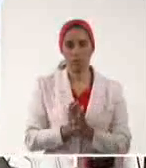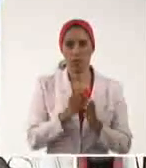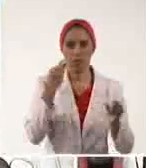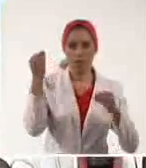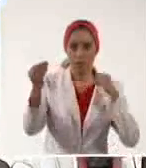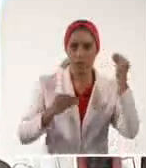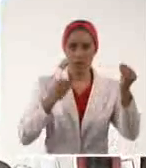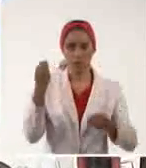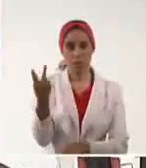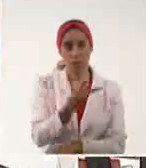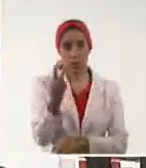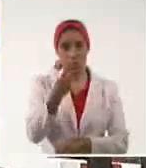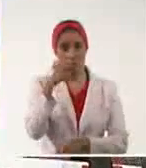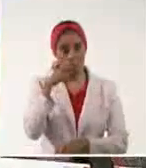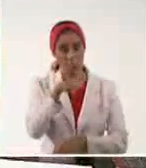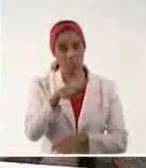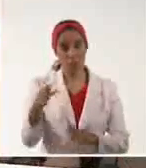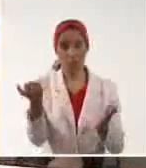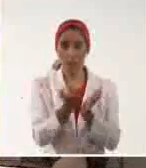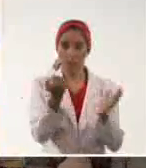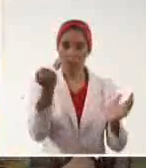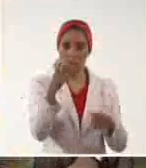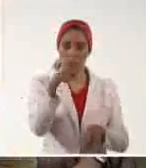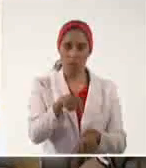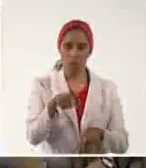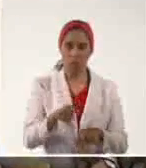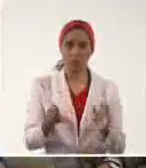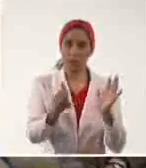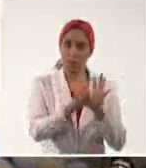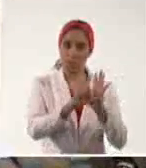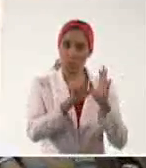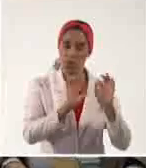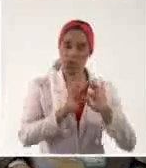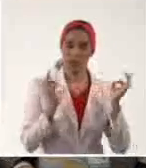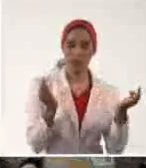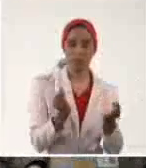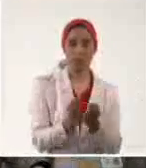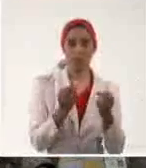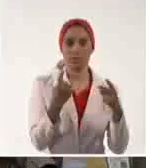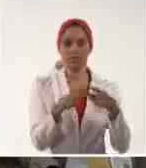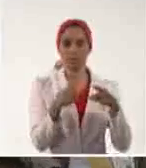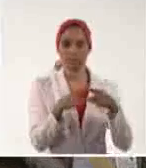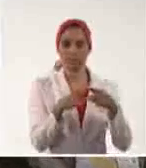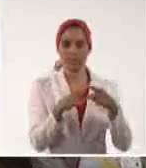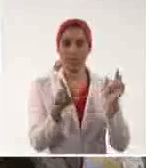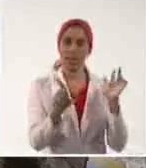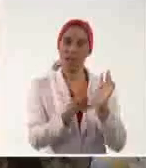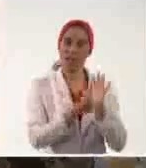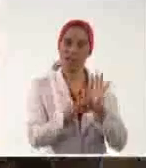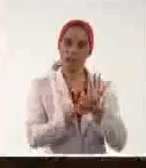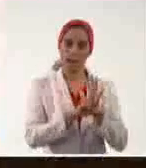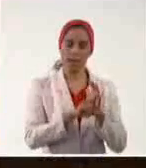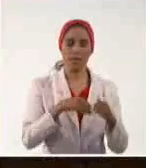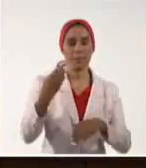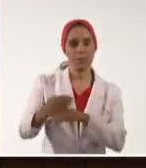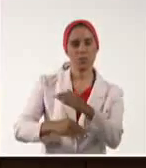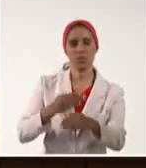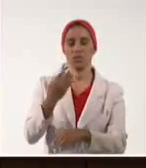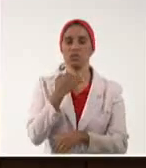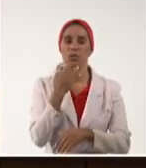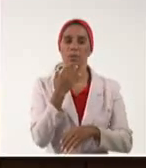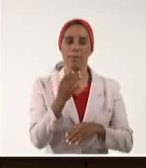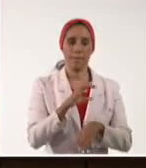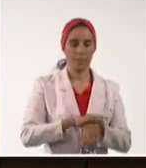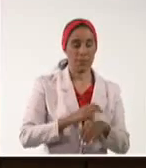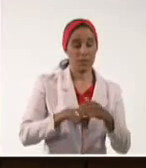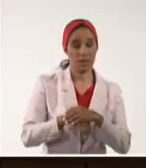normas aprobadas por este Parlamento, el Código de las Familias y la Ley del Proceso Penal. En el análisis del